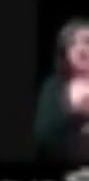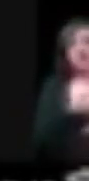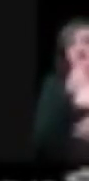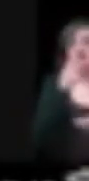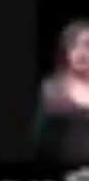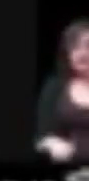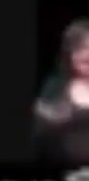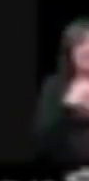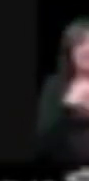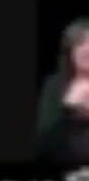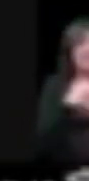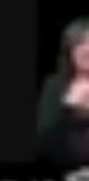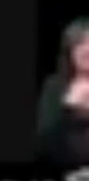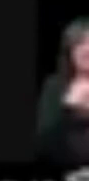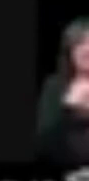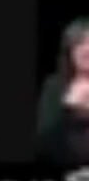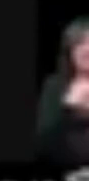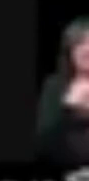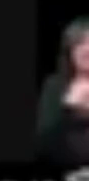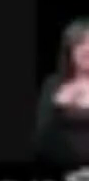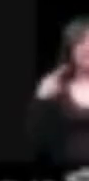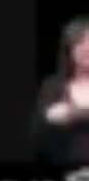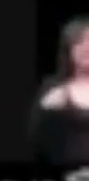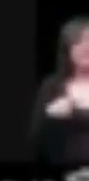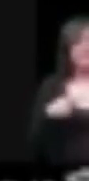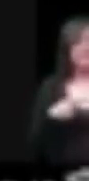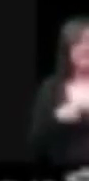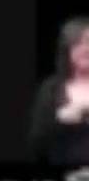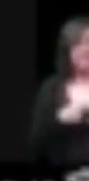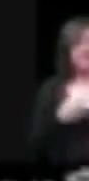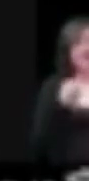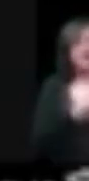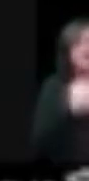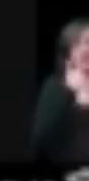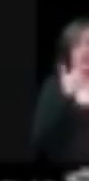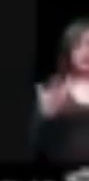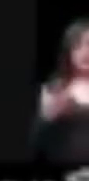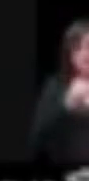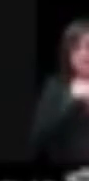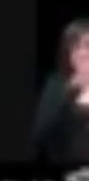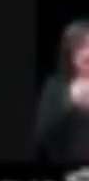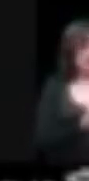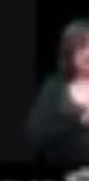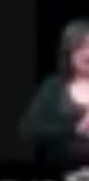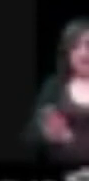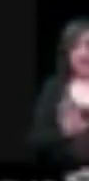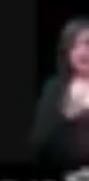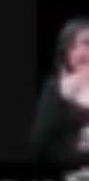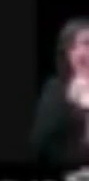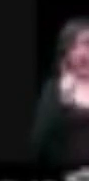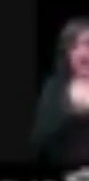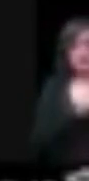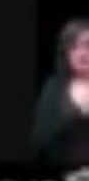no quiere decir que las personas del mismo sexo que deseen unir sus vidas y formalizarlo ante la ley no lo puedan